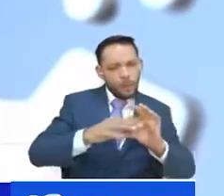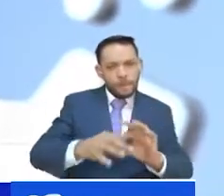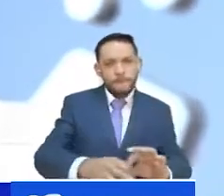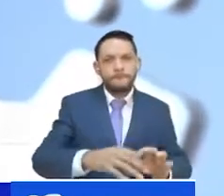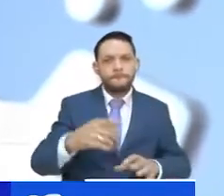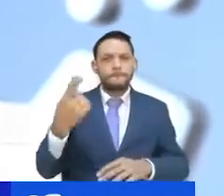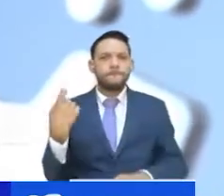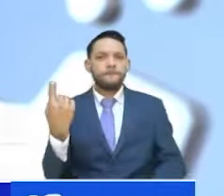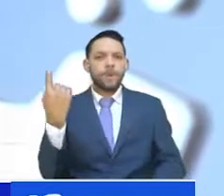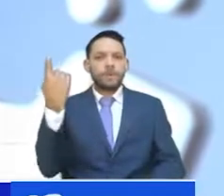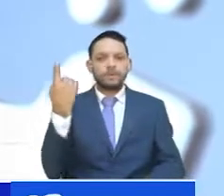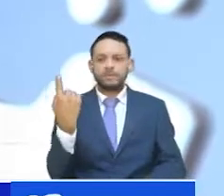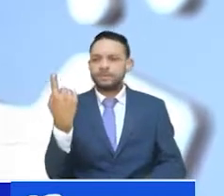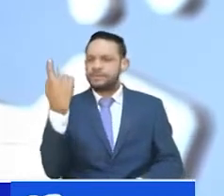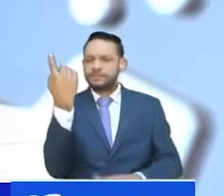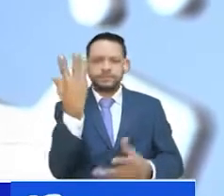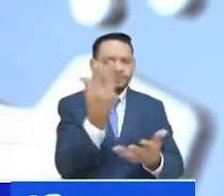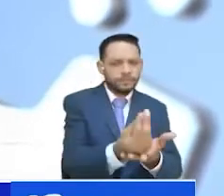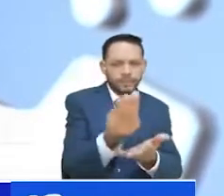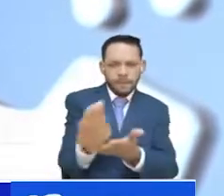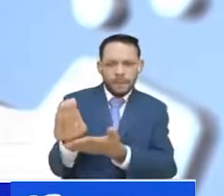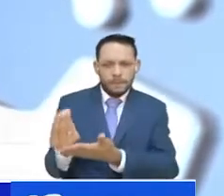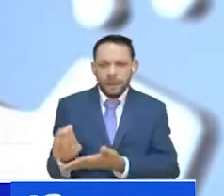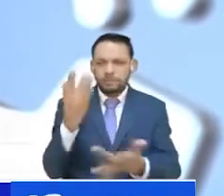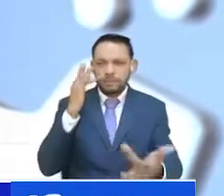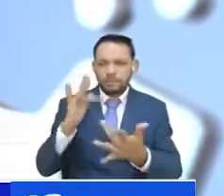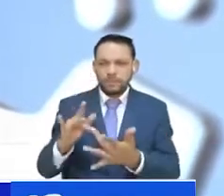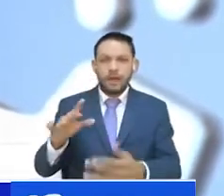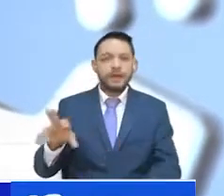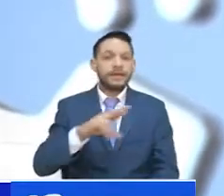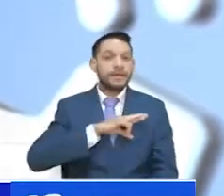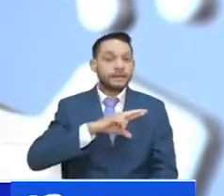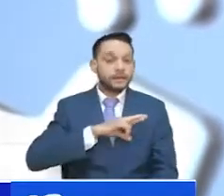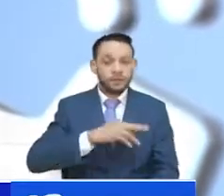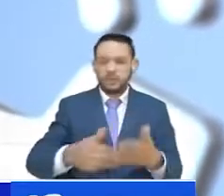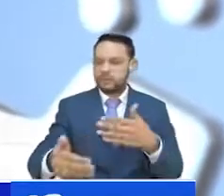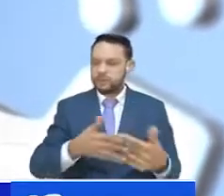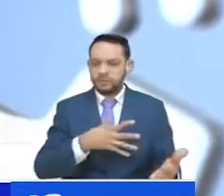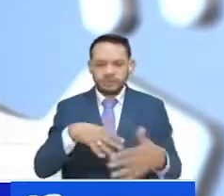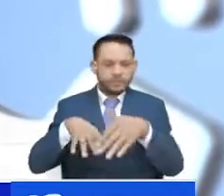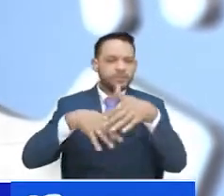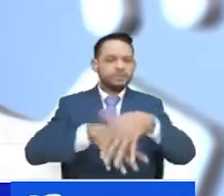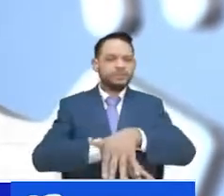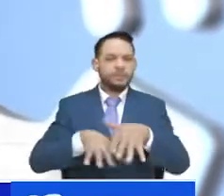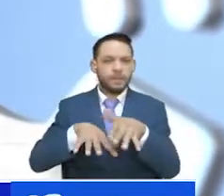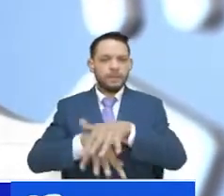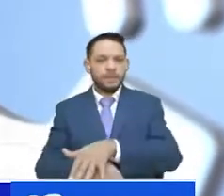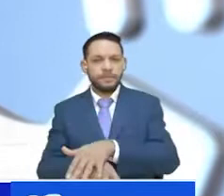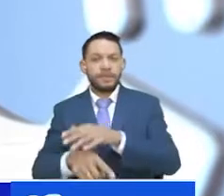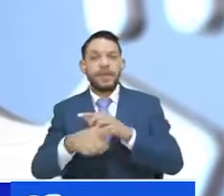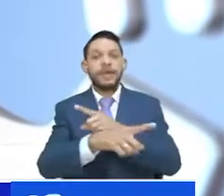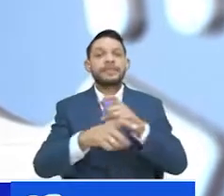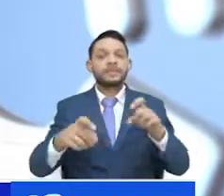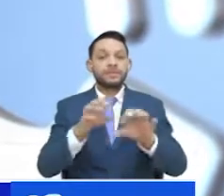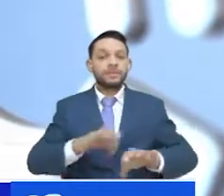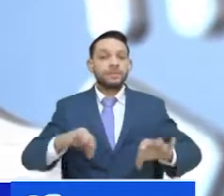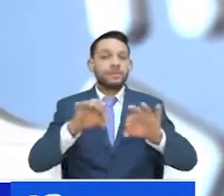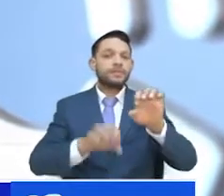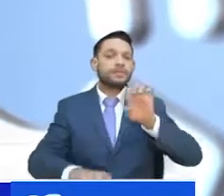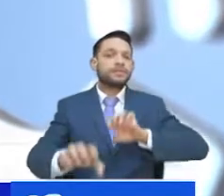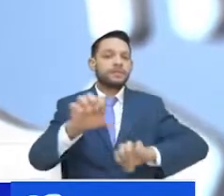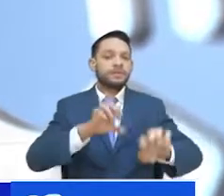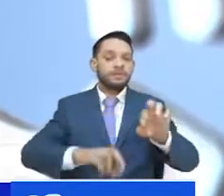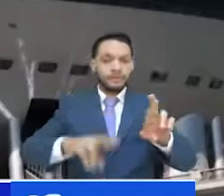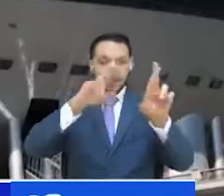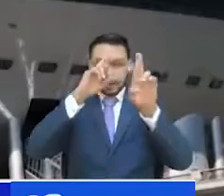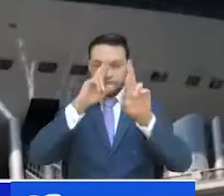políticos distintos, en realidad han nacido en religiones distintas. Todos esos valores que están en el ideario olímpico los defendemos y los seguimos defendiendo con